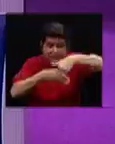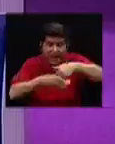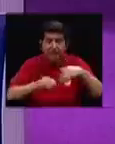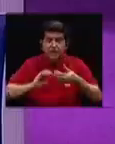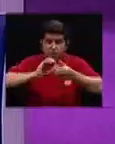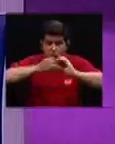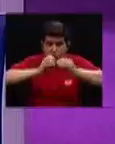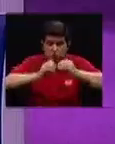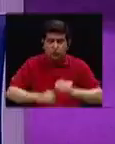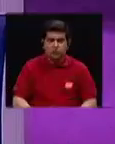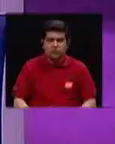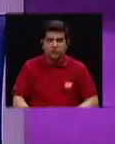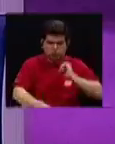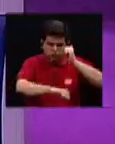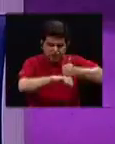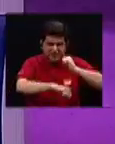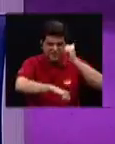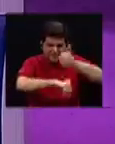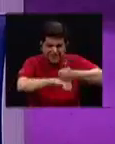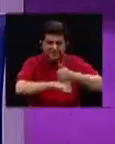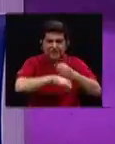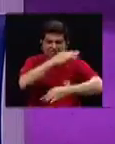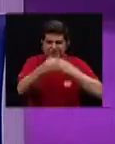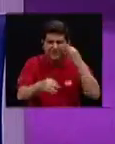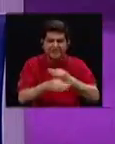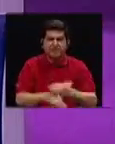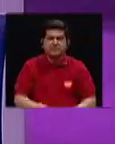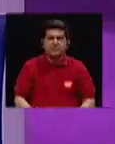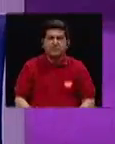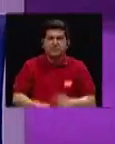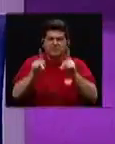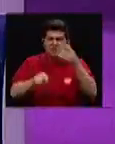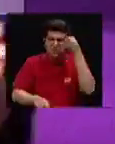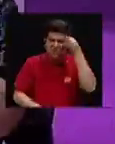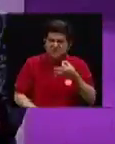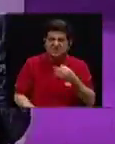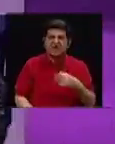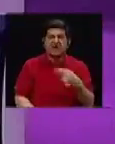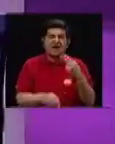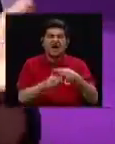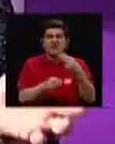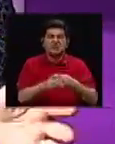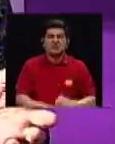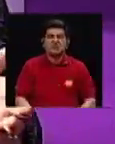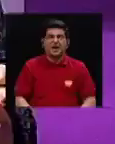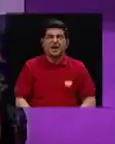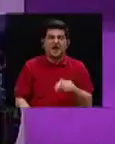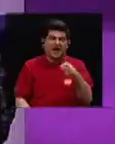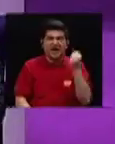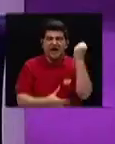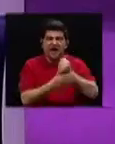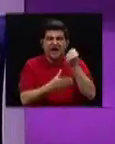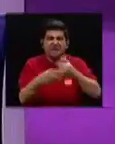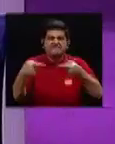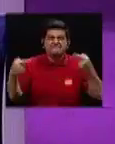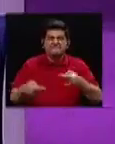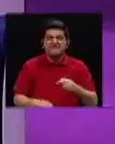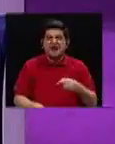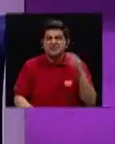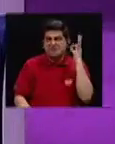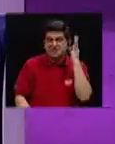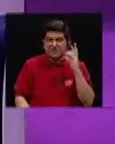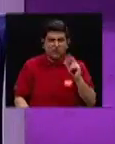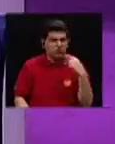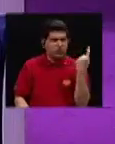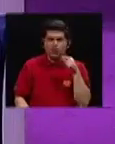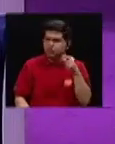ver tipificar las personas a veces entienden que tipificar es nombrar en la ley decir feminicidio en la ley o femicidio en la ley pero tipificar no es solamente